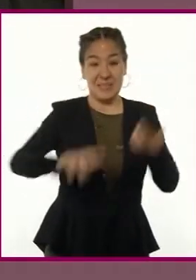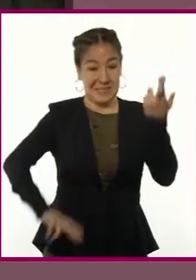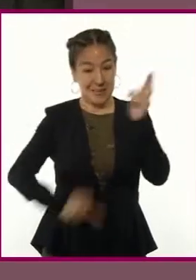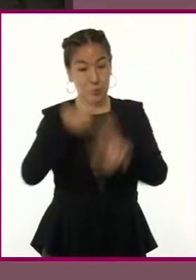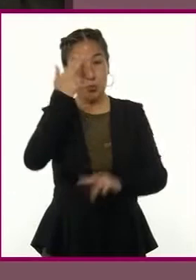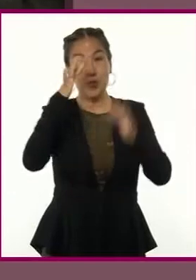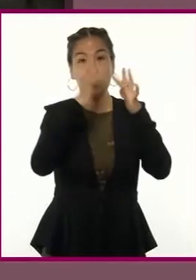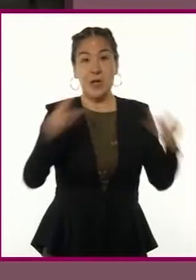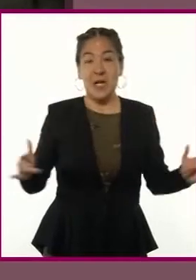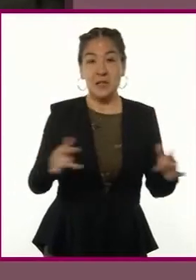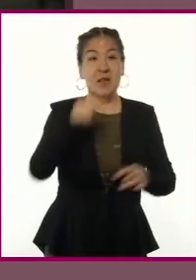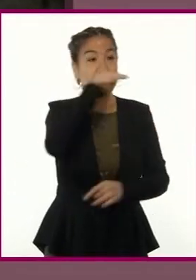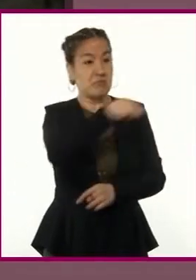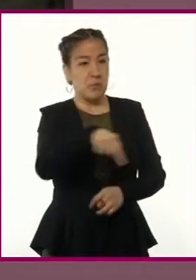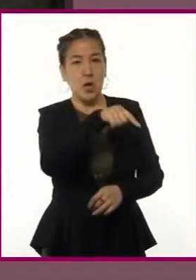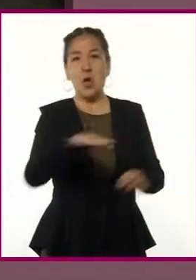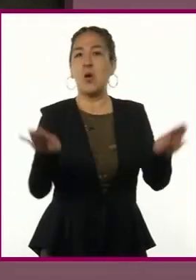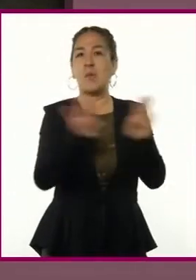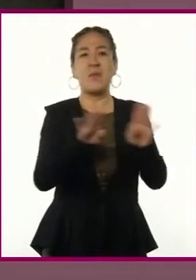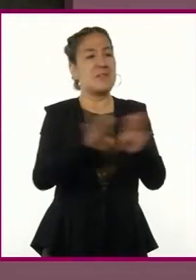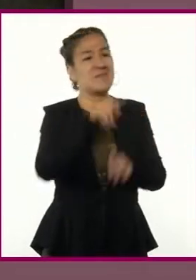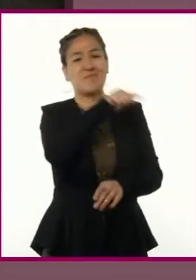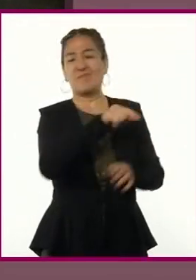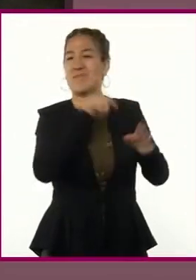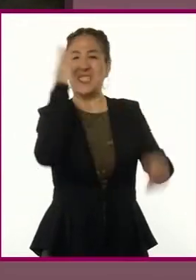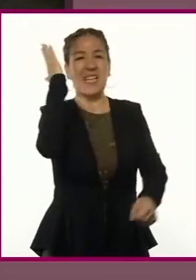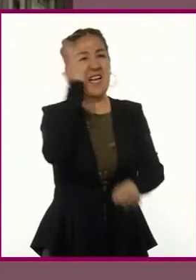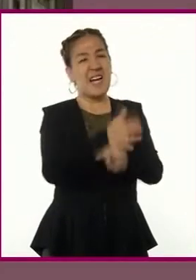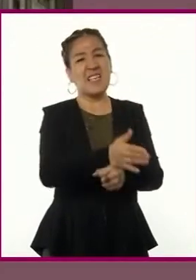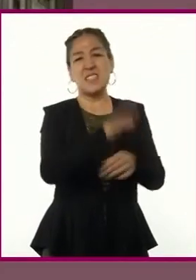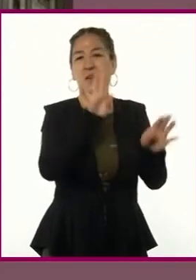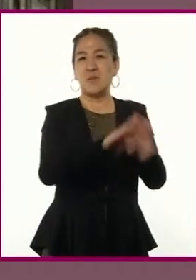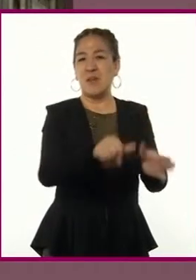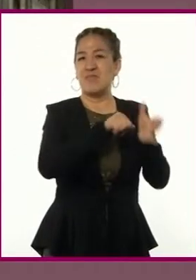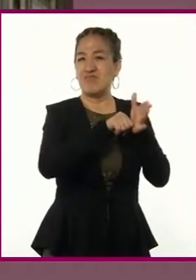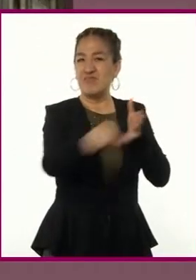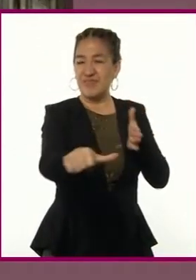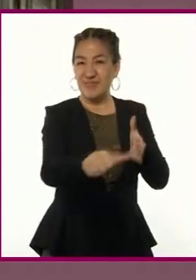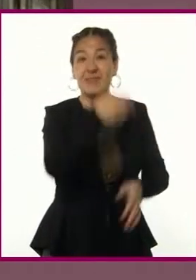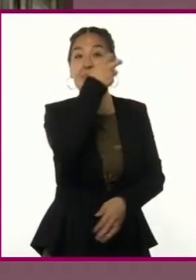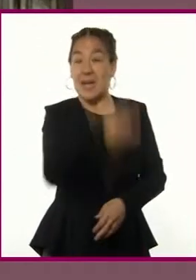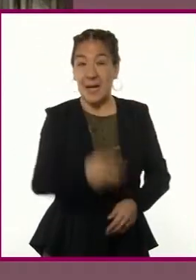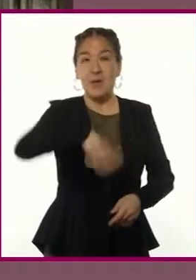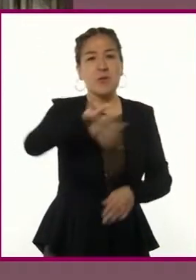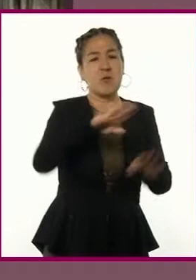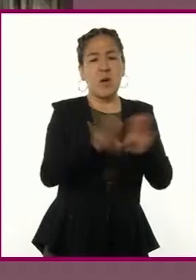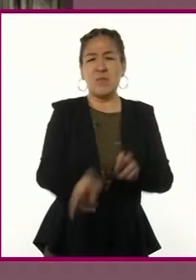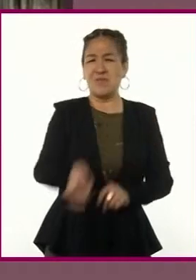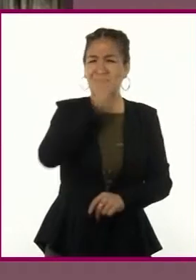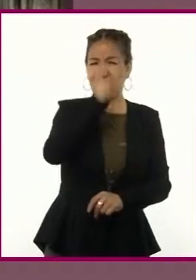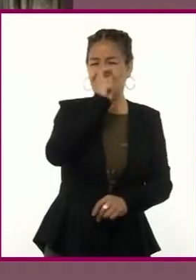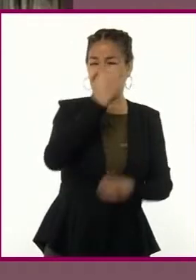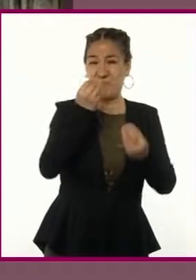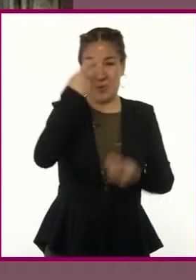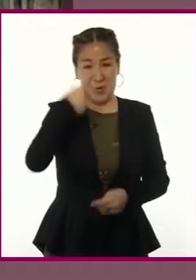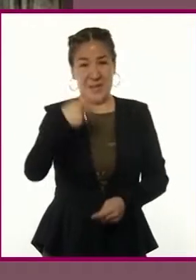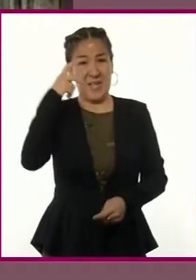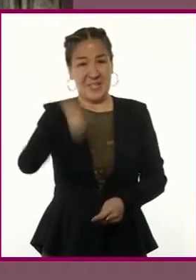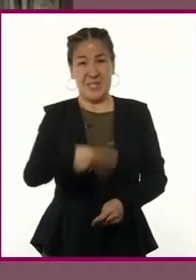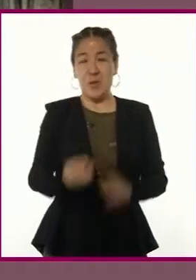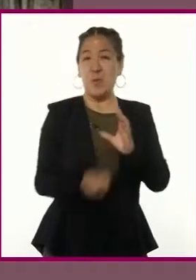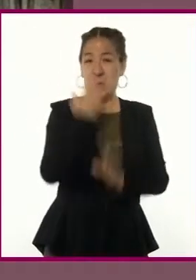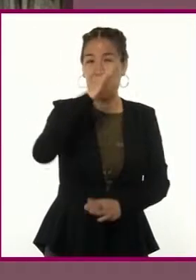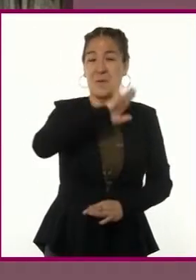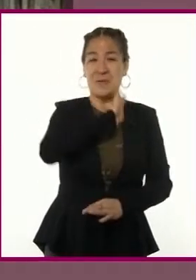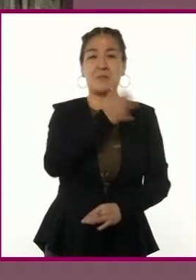Francesa, eran sinónimo de censura y castigo. A pesar de estas restricciones, en la Nueva España había grupos